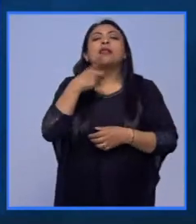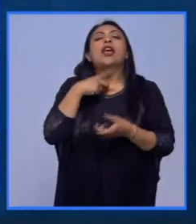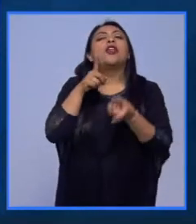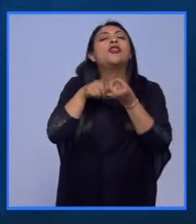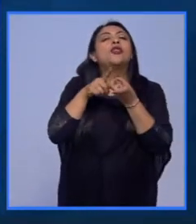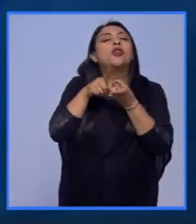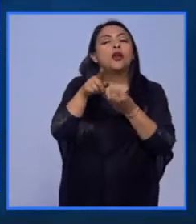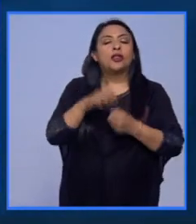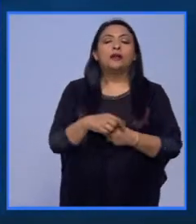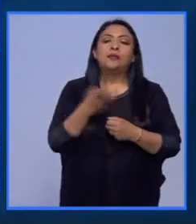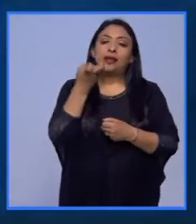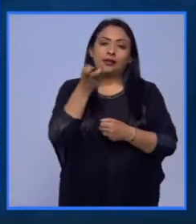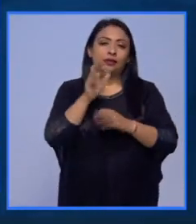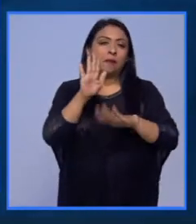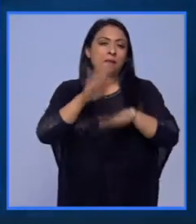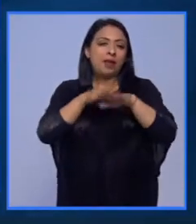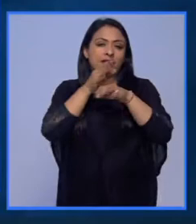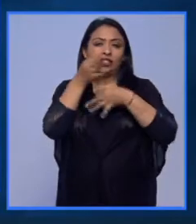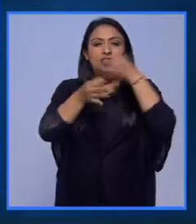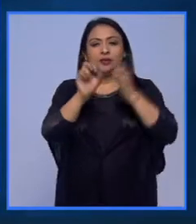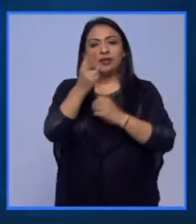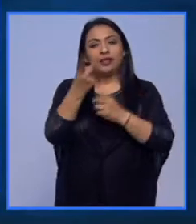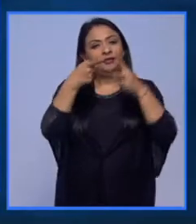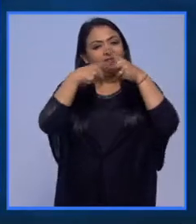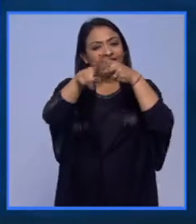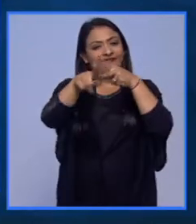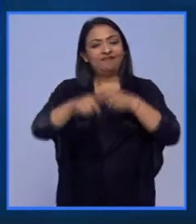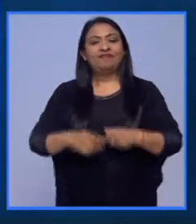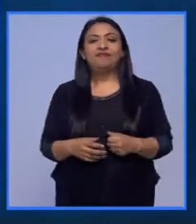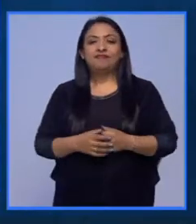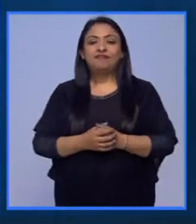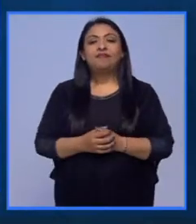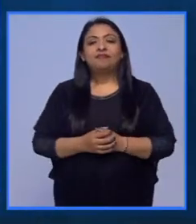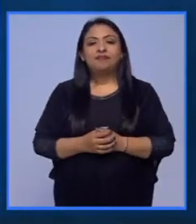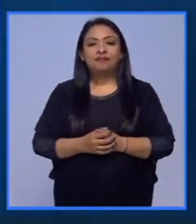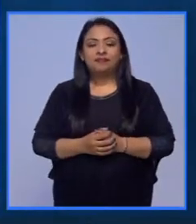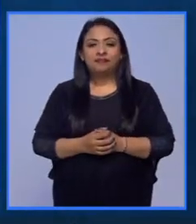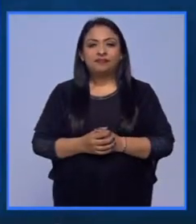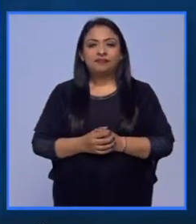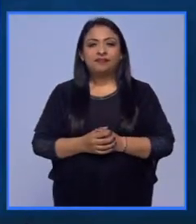favor. Esto y mucho más en Noticias 22. Comenzamos.